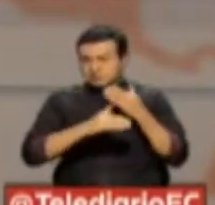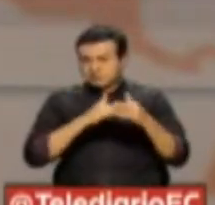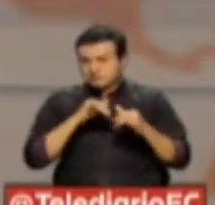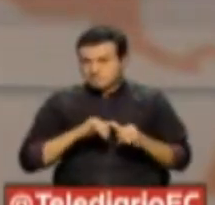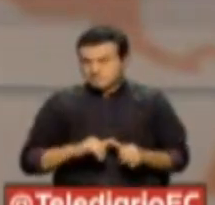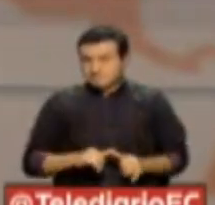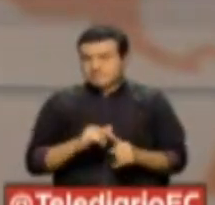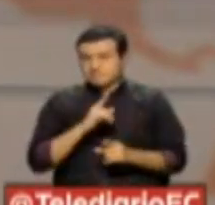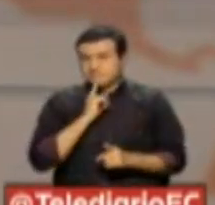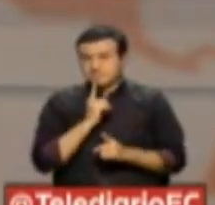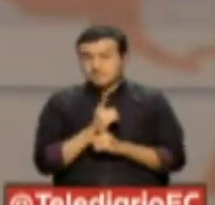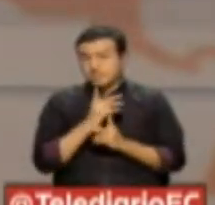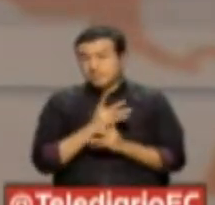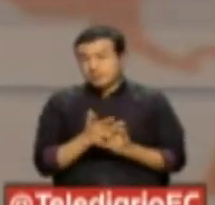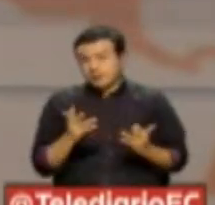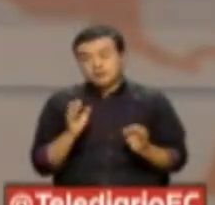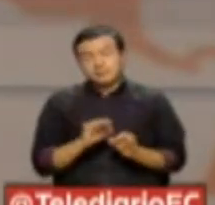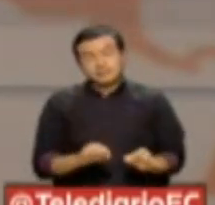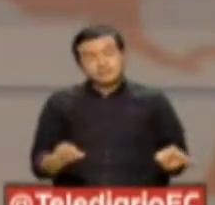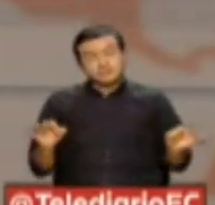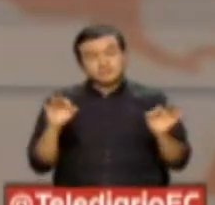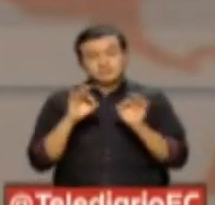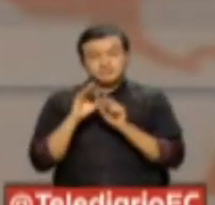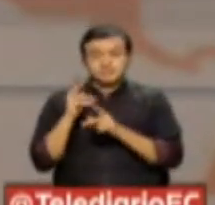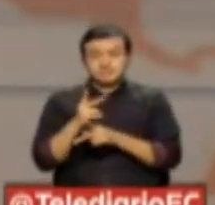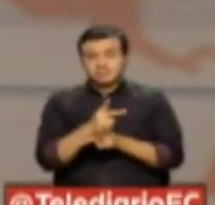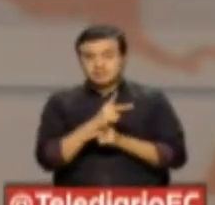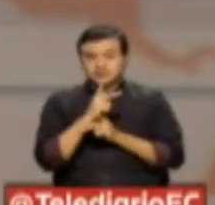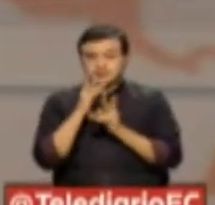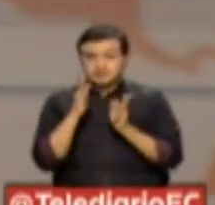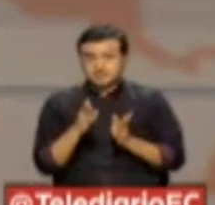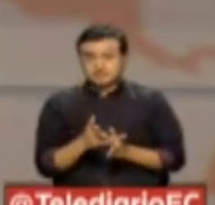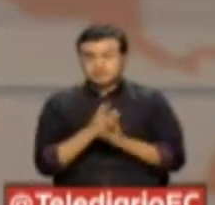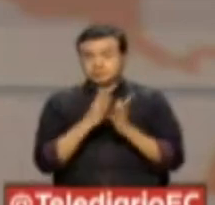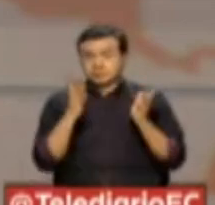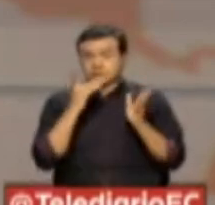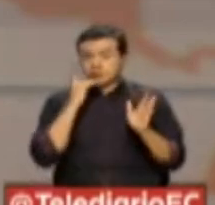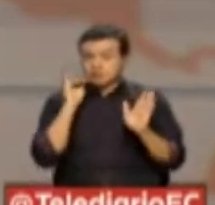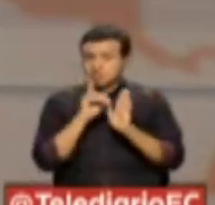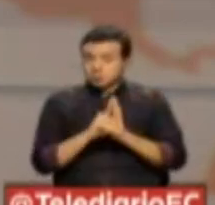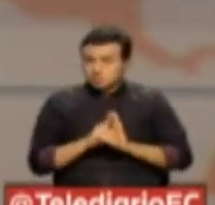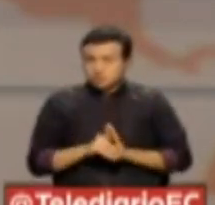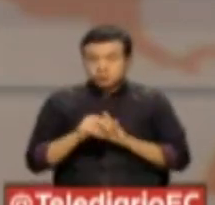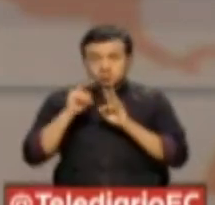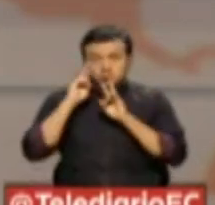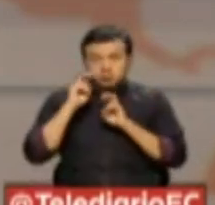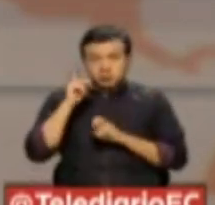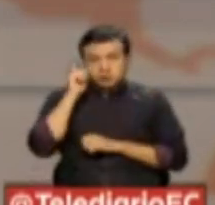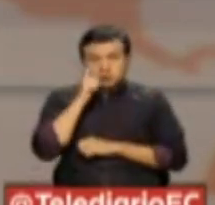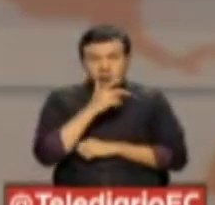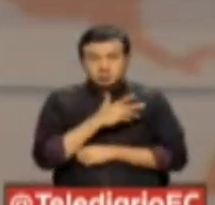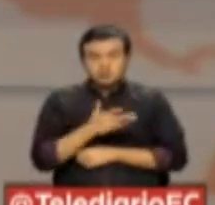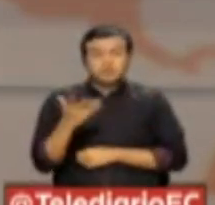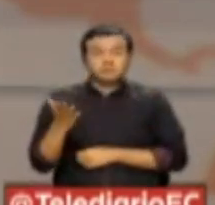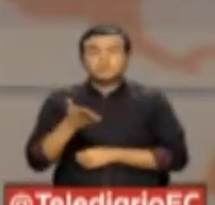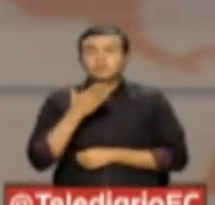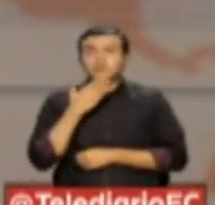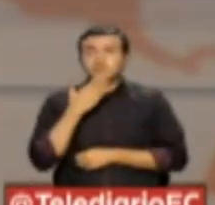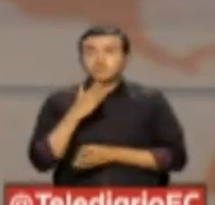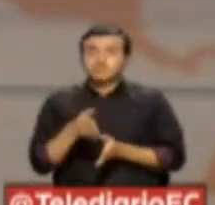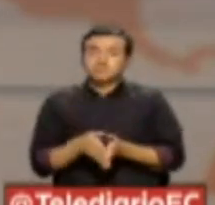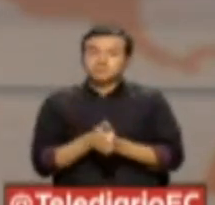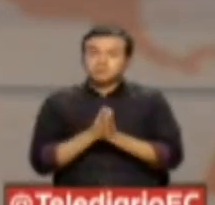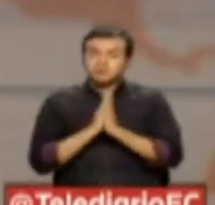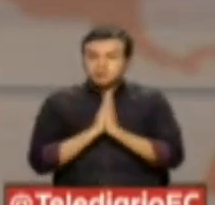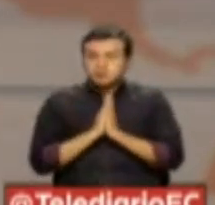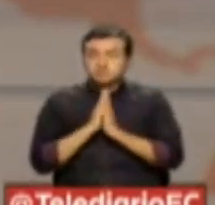así es que lo mínimo que podía hacer el consejo frente a las denuncias investigadas por la fiscalía es exigir que